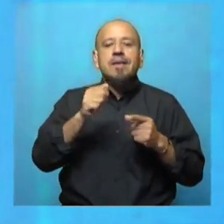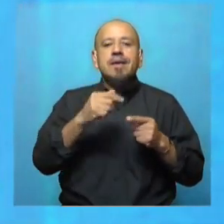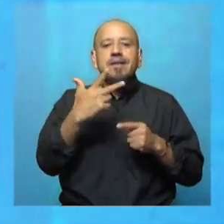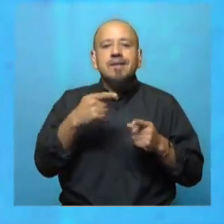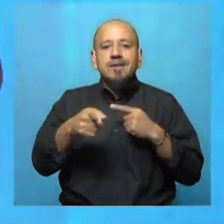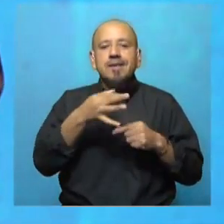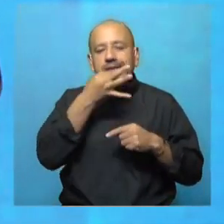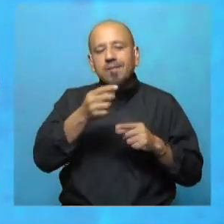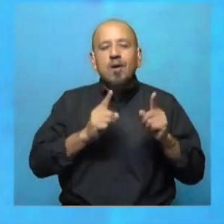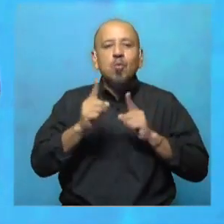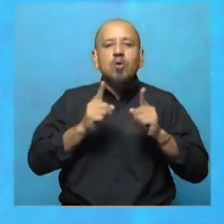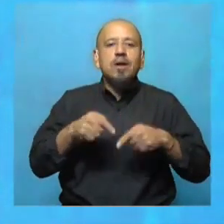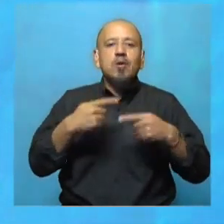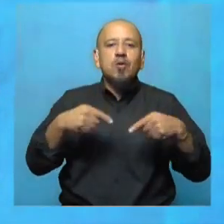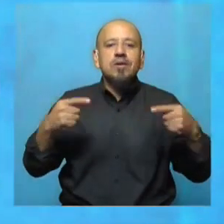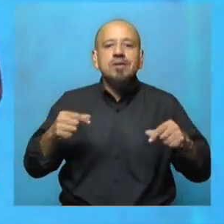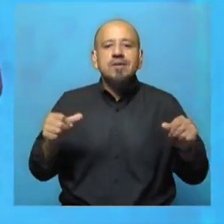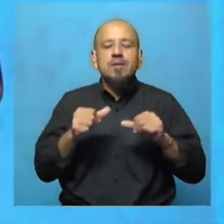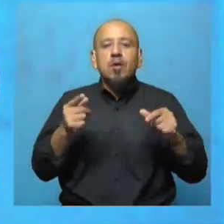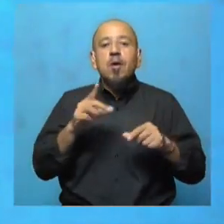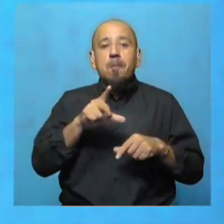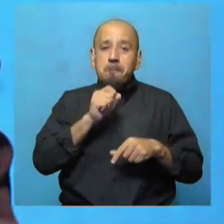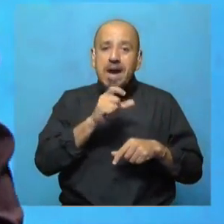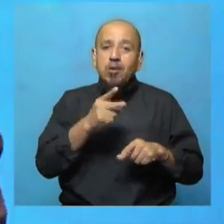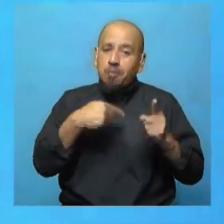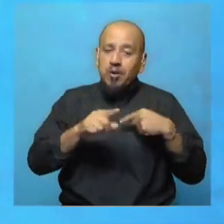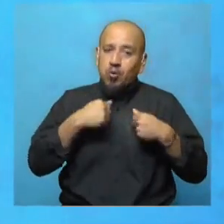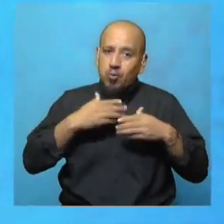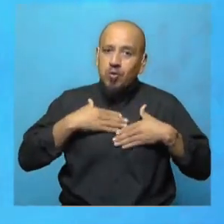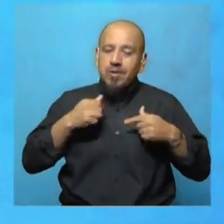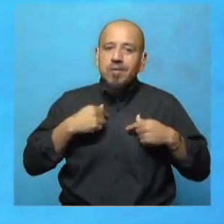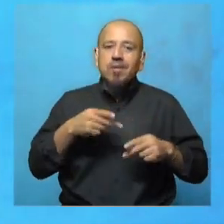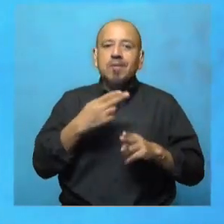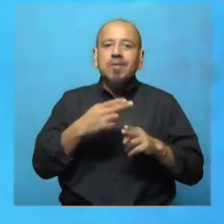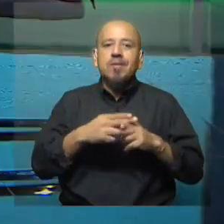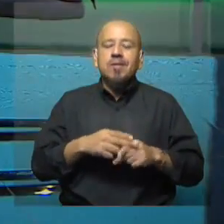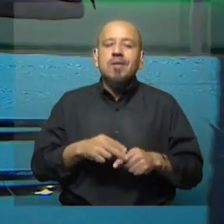moris y repasamos algunas cosas que hicieron en malo pero nuestro y era fantástico